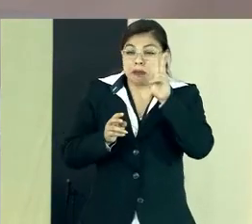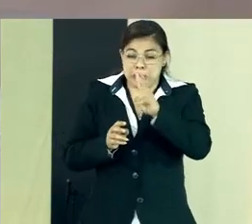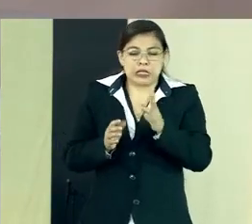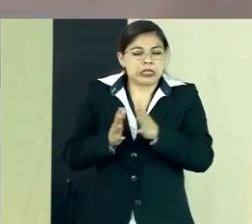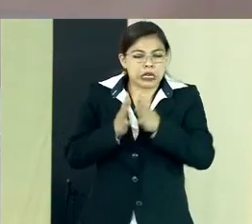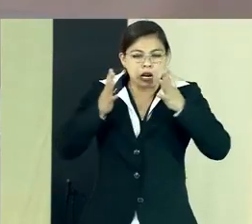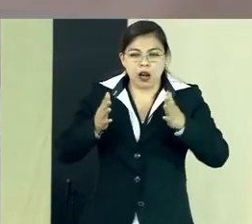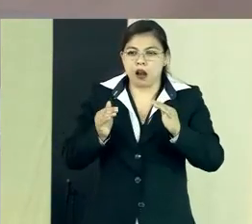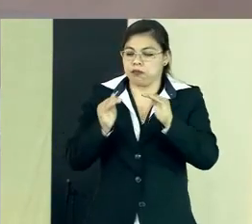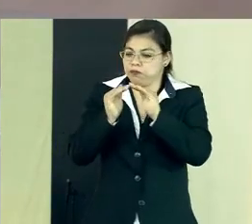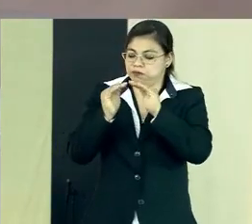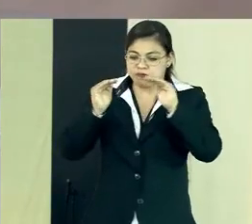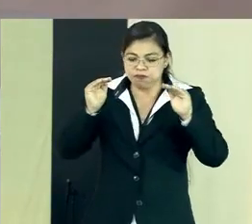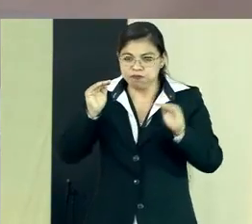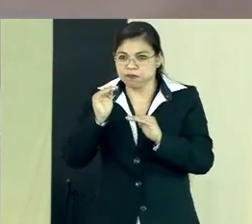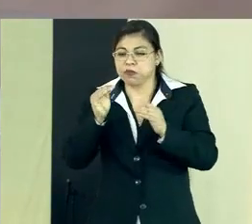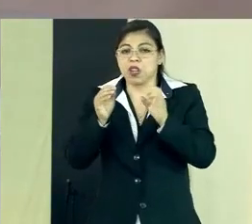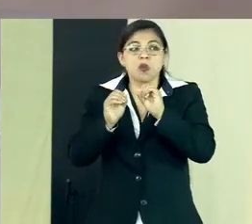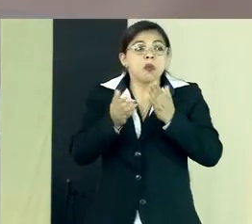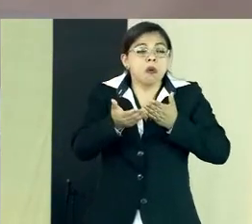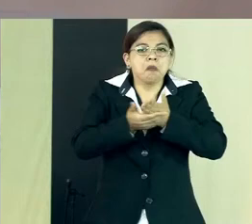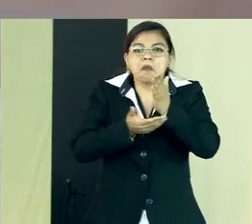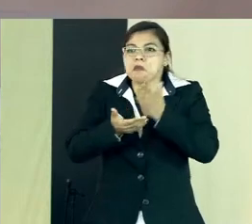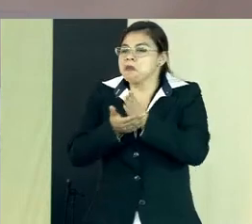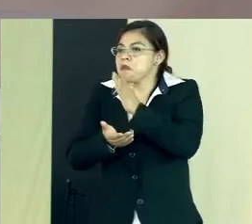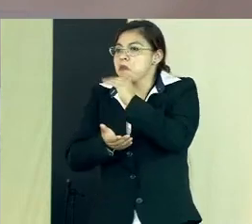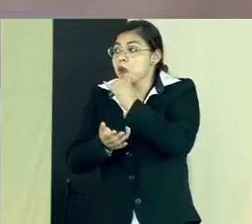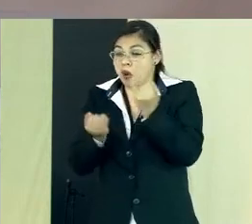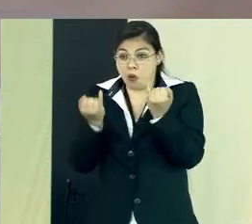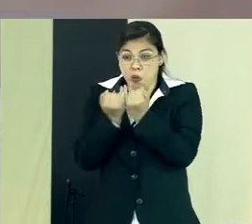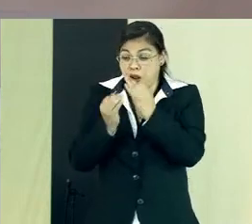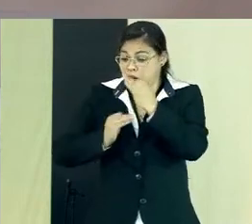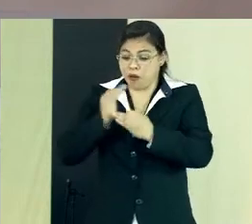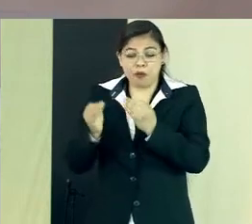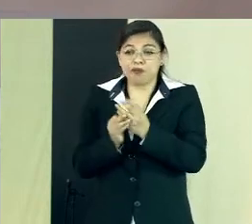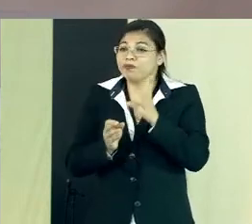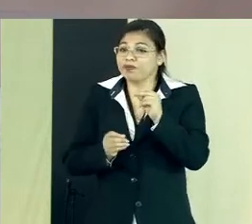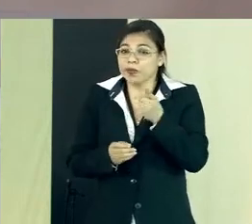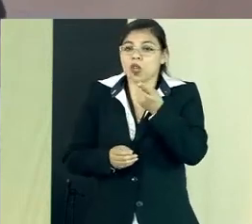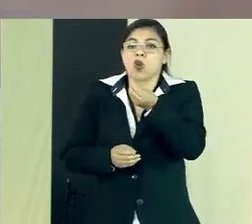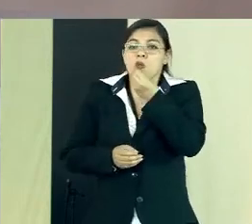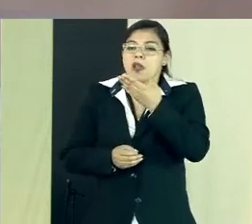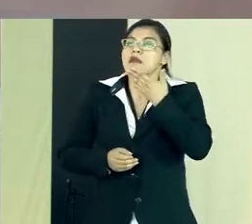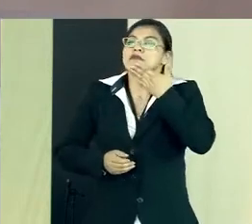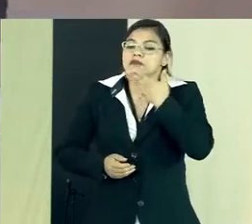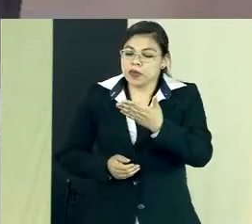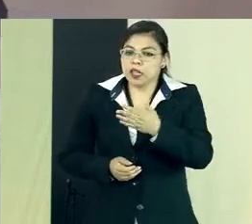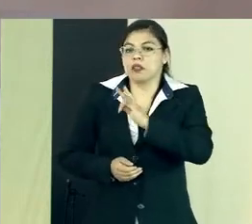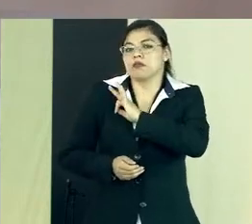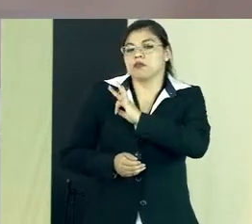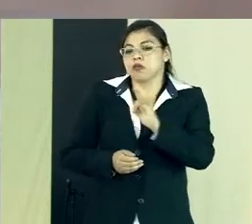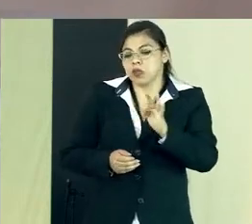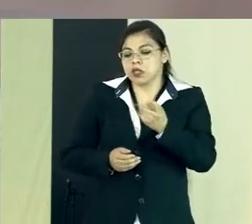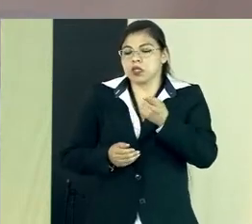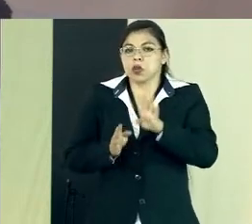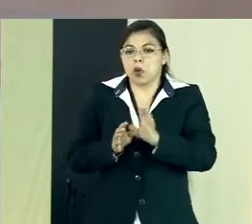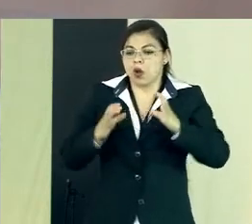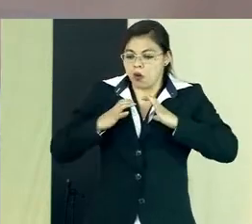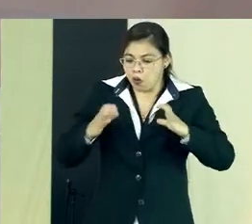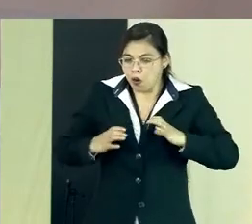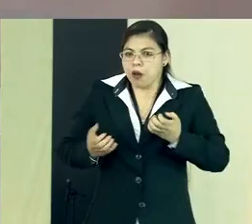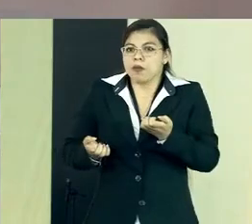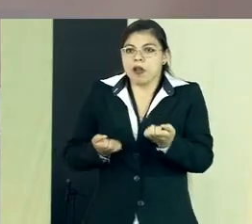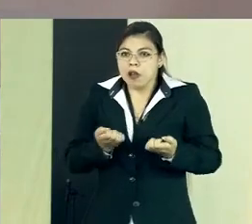de acceso o en acceso a la alimentación saludable a la posibilidad de realizar actividad física